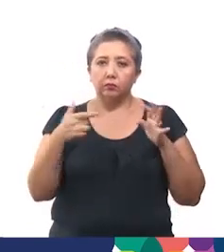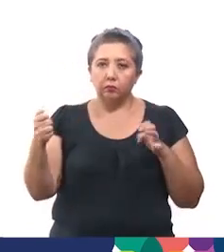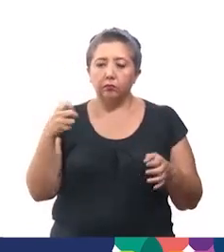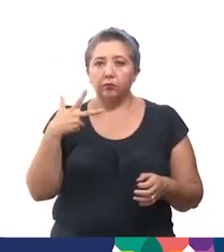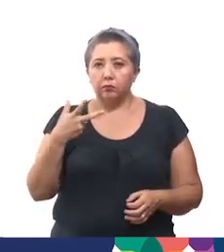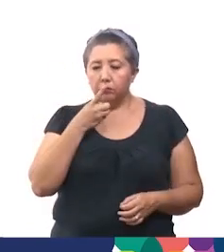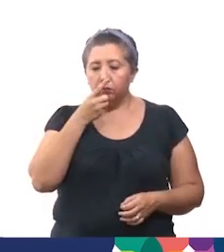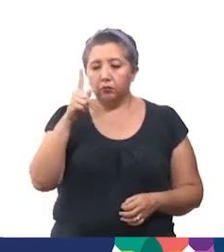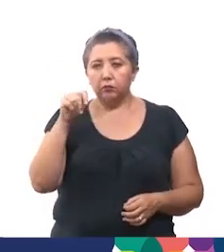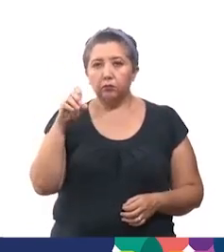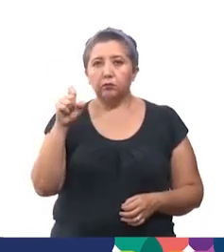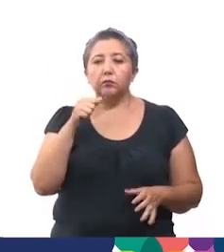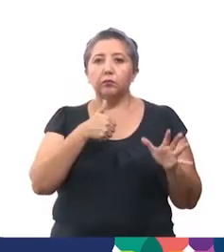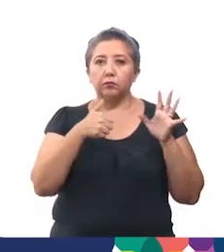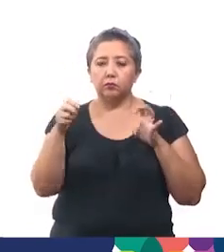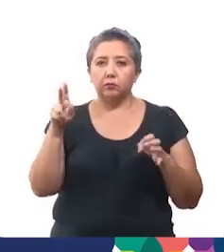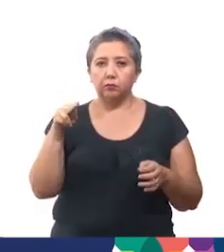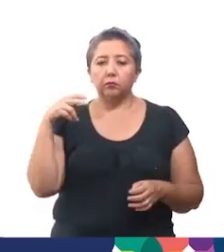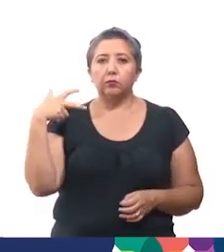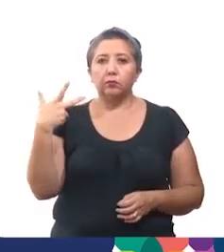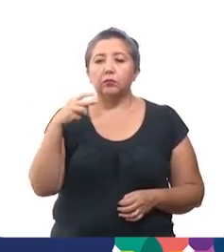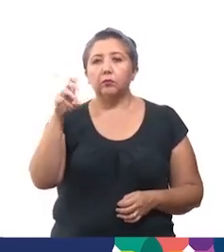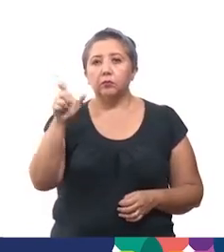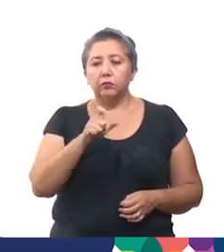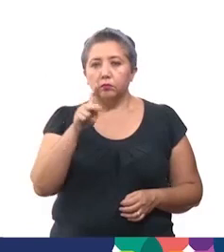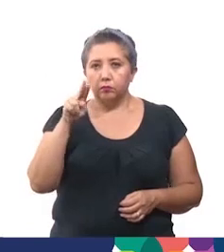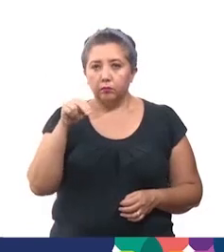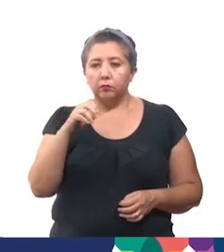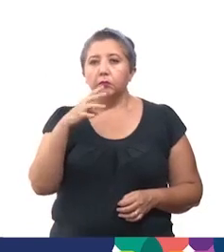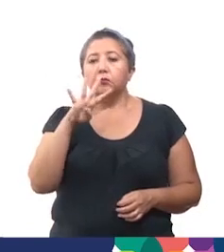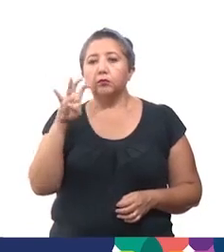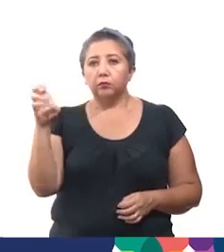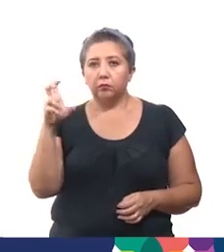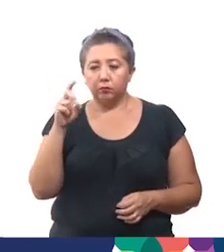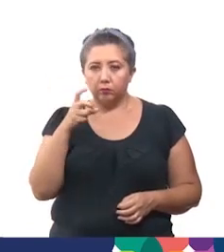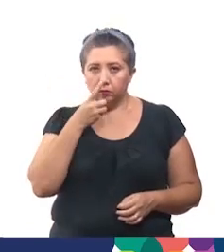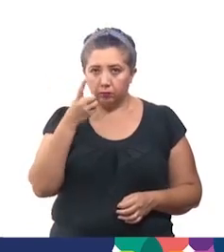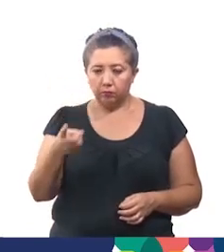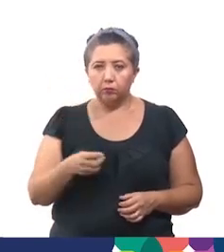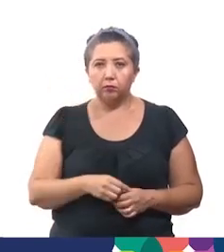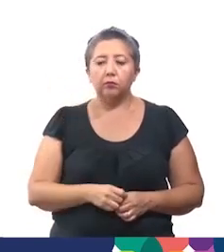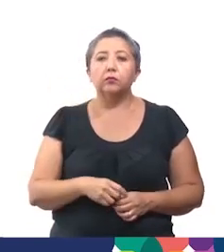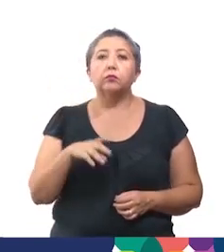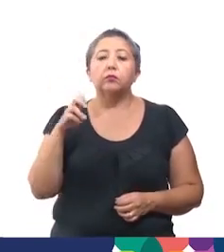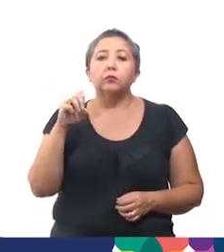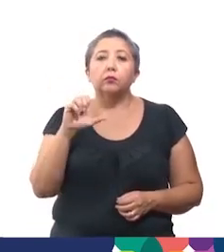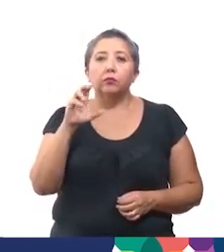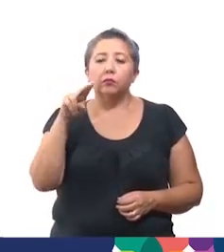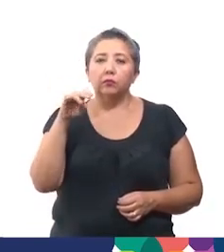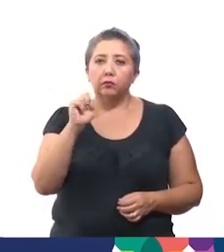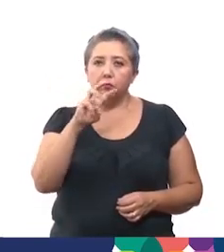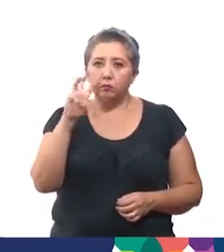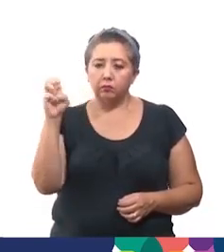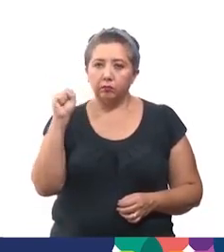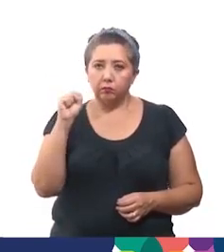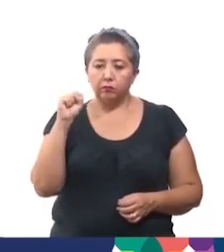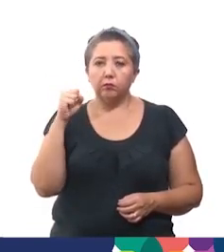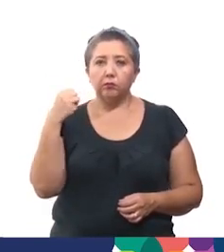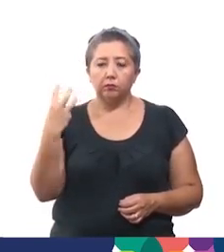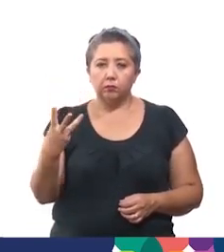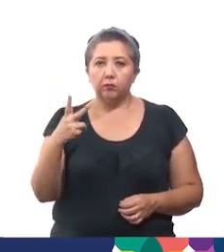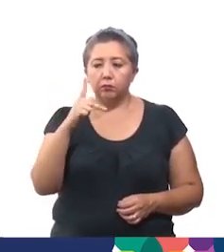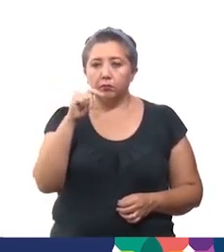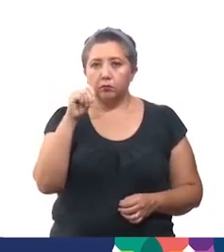Motul 668, Maxcanut 430, Izamal 414, Acanqué